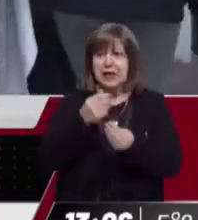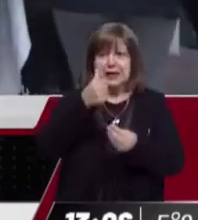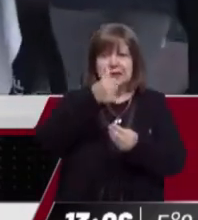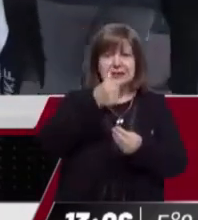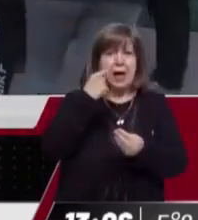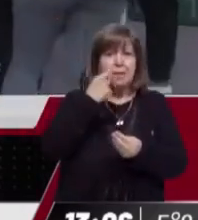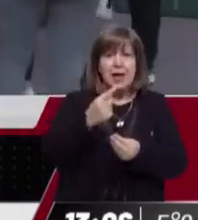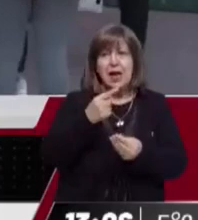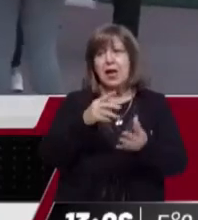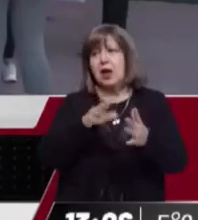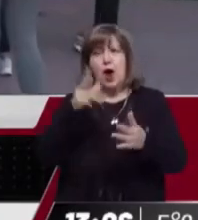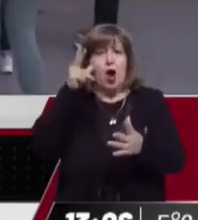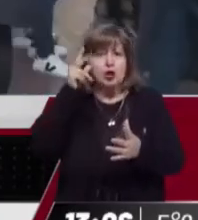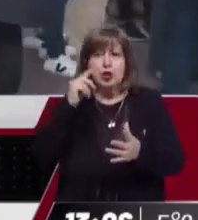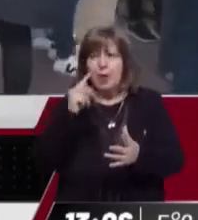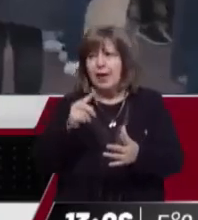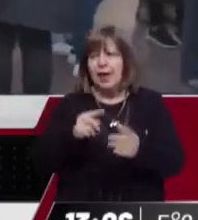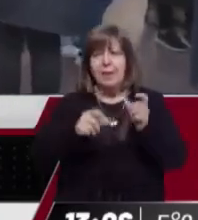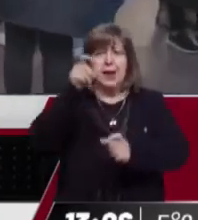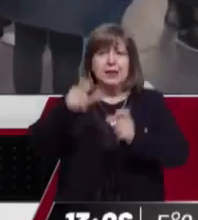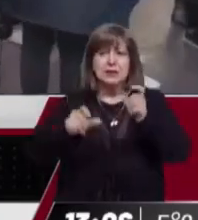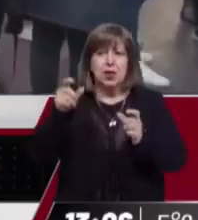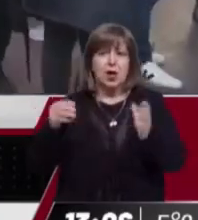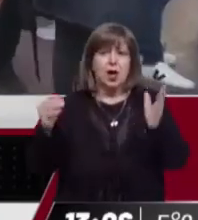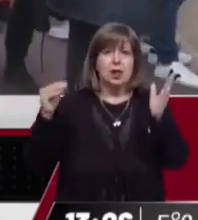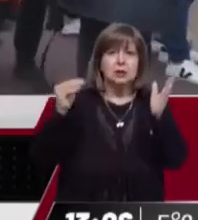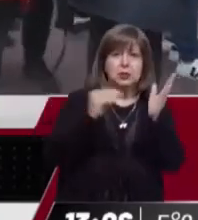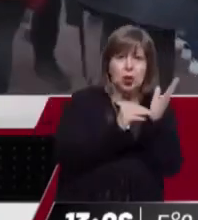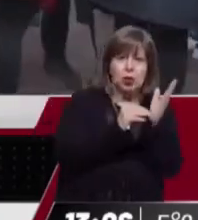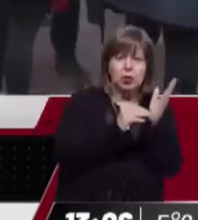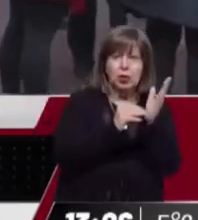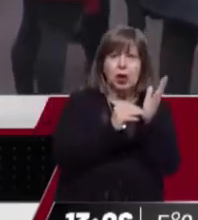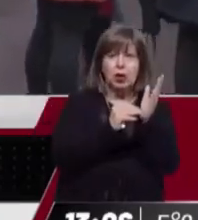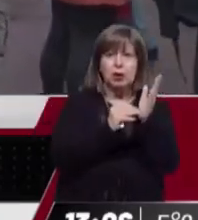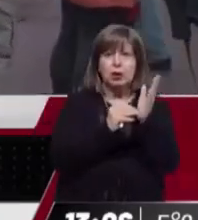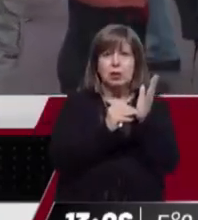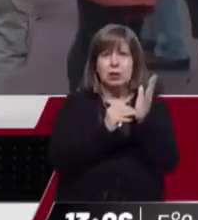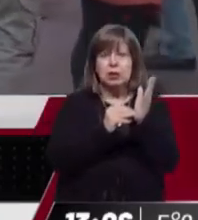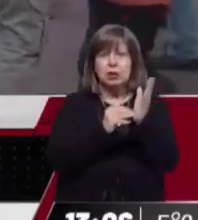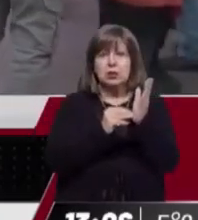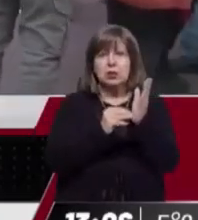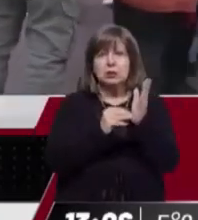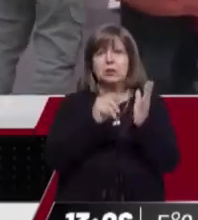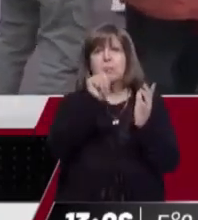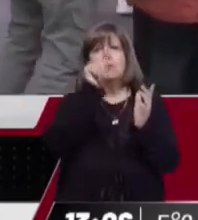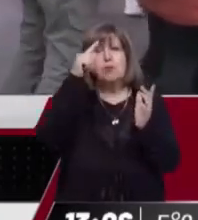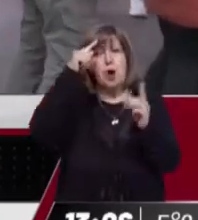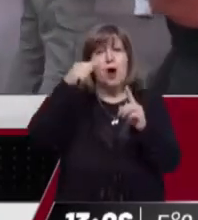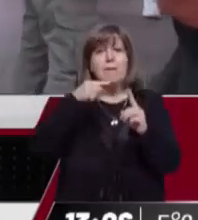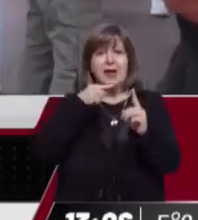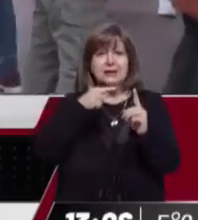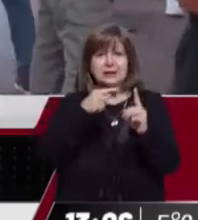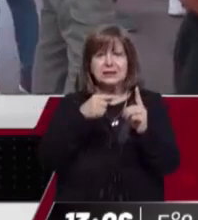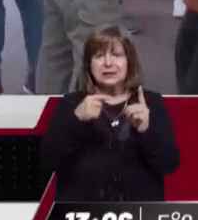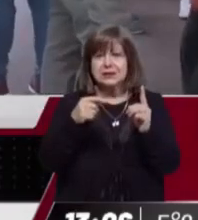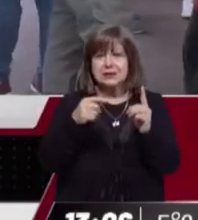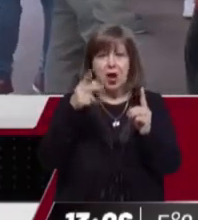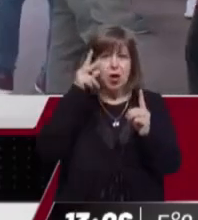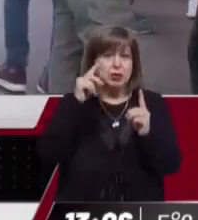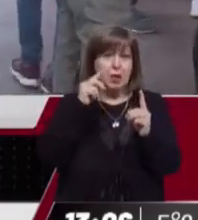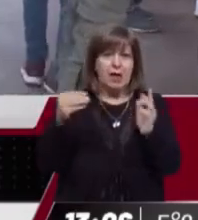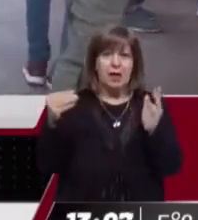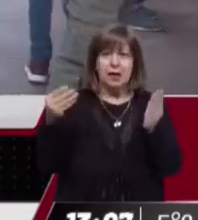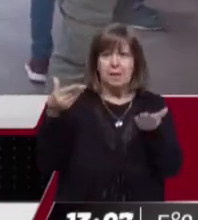8000 personas 8000 turnos los que estamos recibiendo prácticamente cada mes entonces bueno hemos